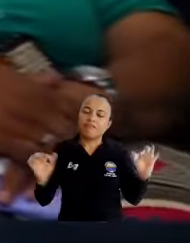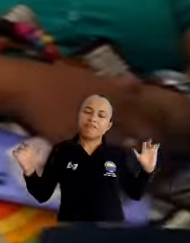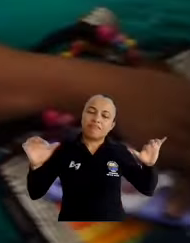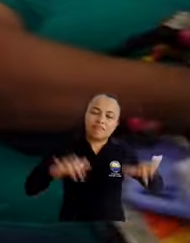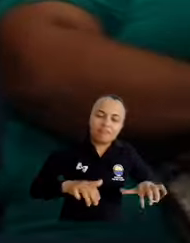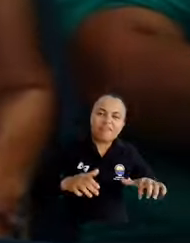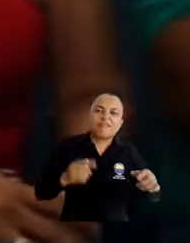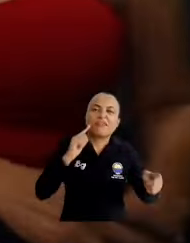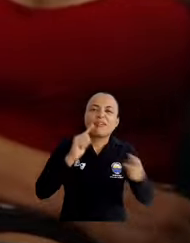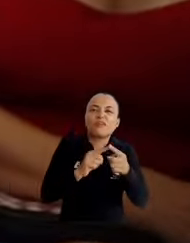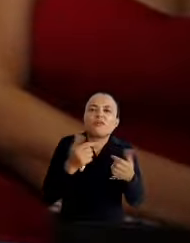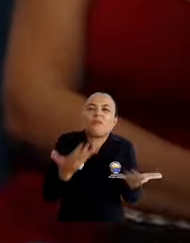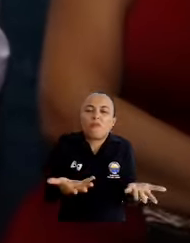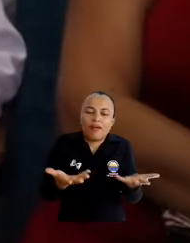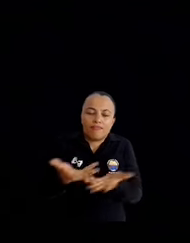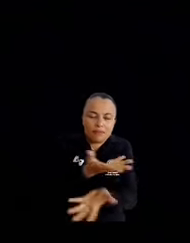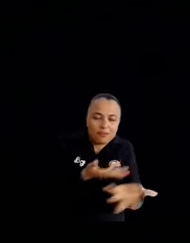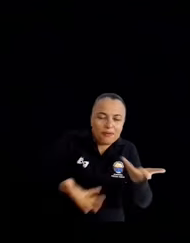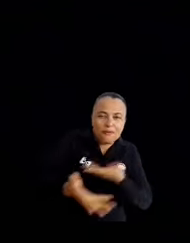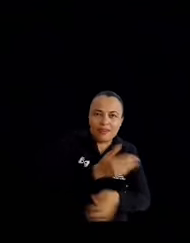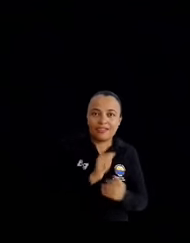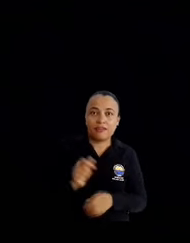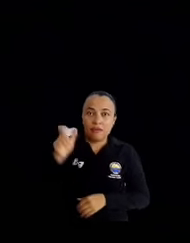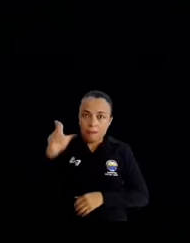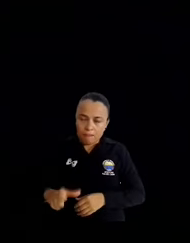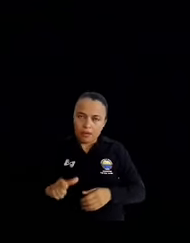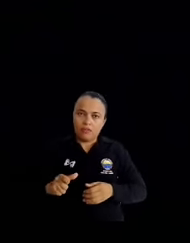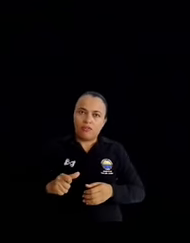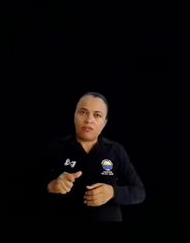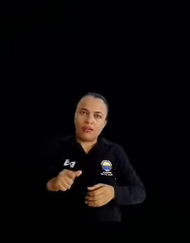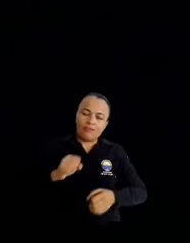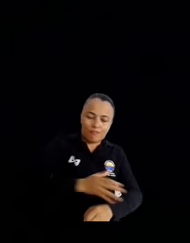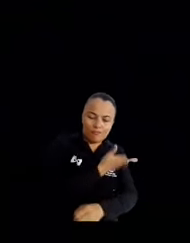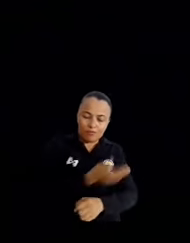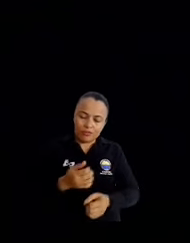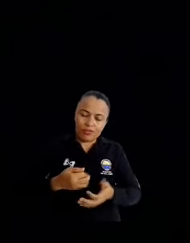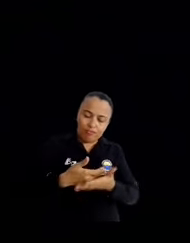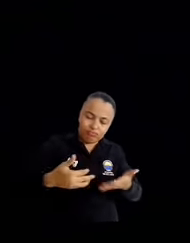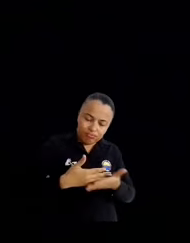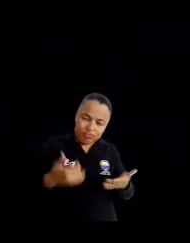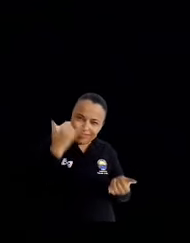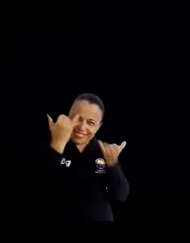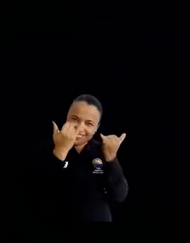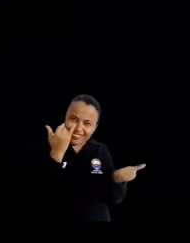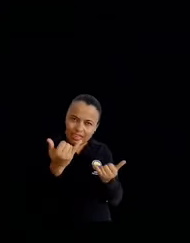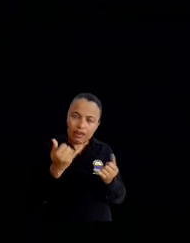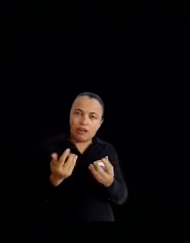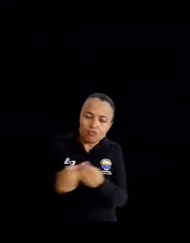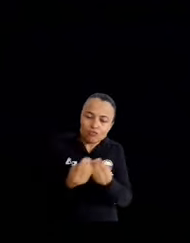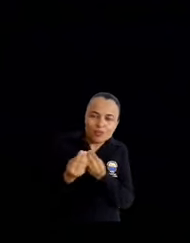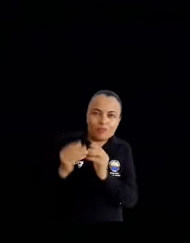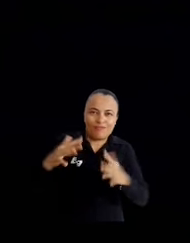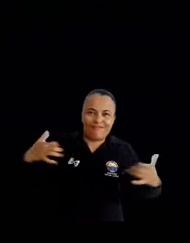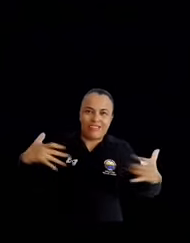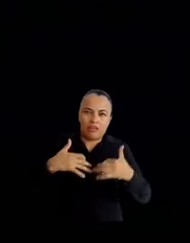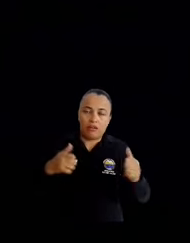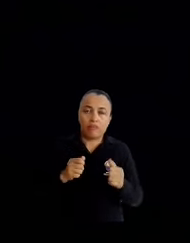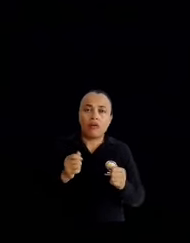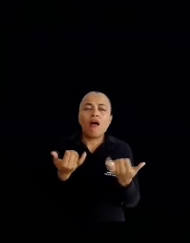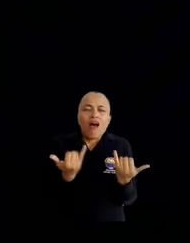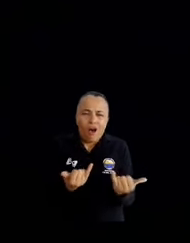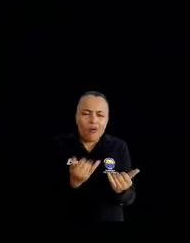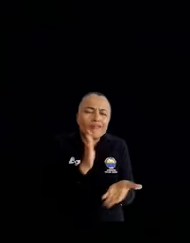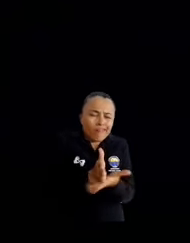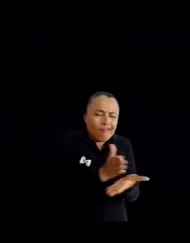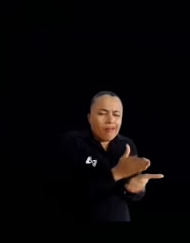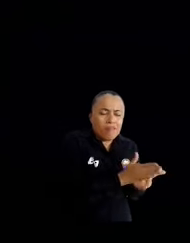sol! Estamos aquí para compartir, para como lo hace el compositor, el juglar vallenato, en medio de la adversidad,